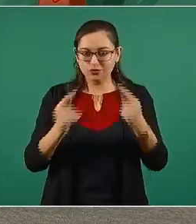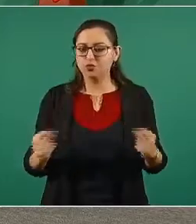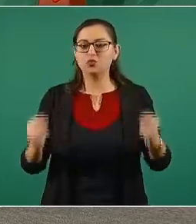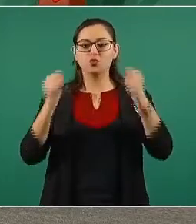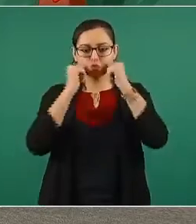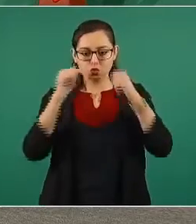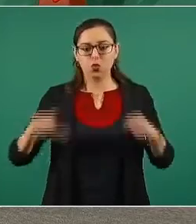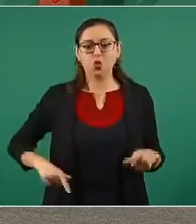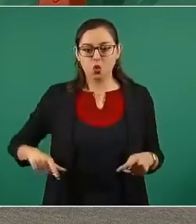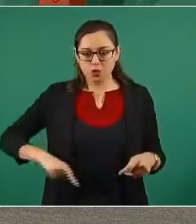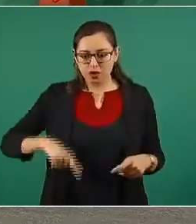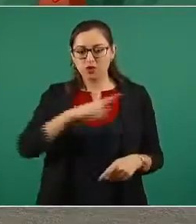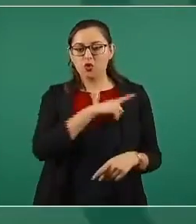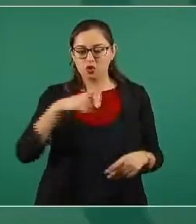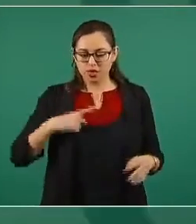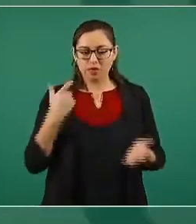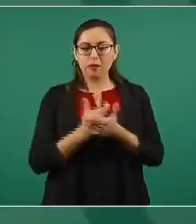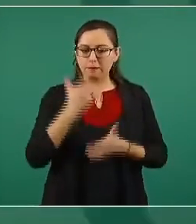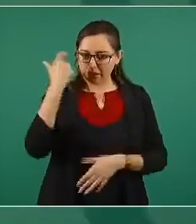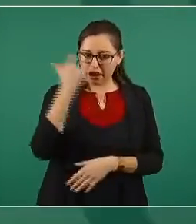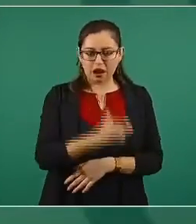millones de pesos al año.